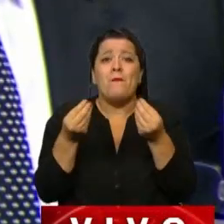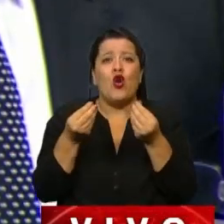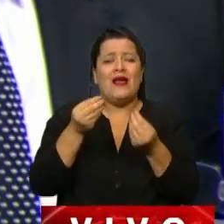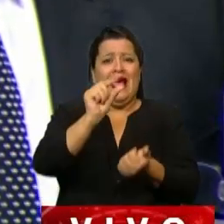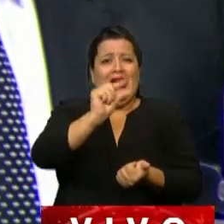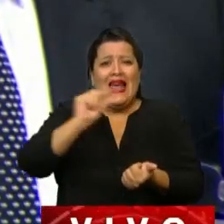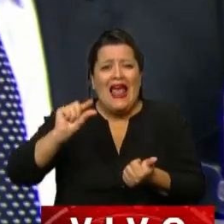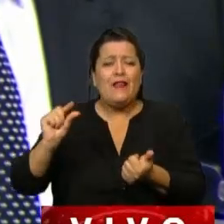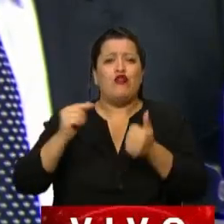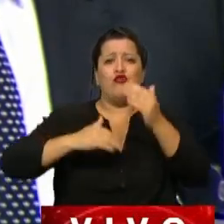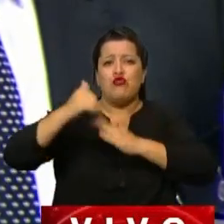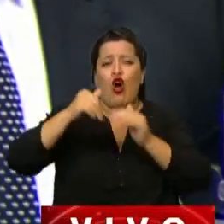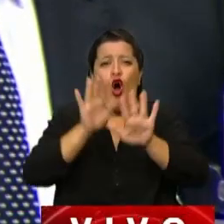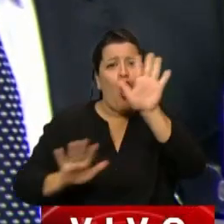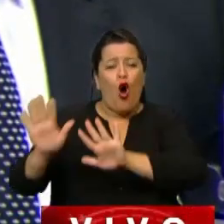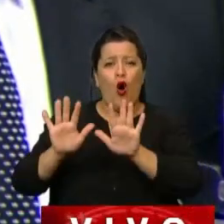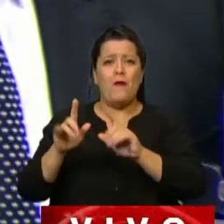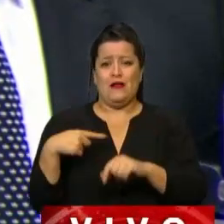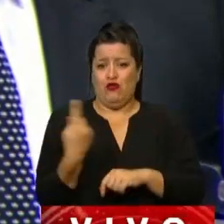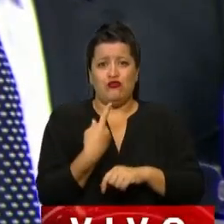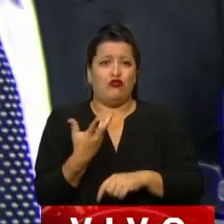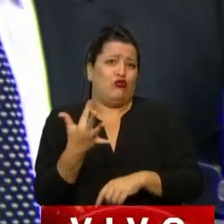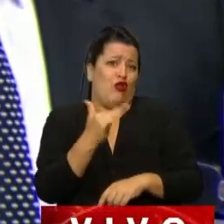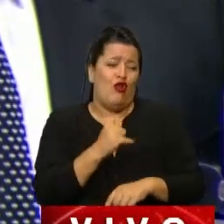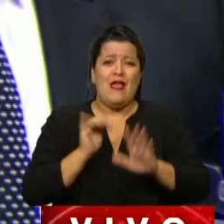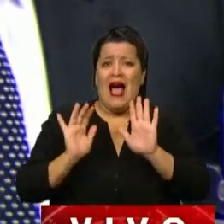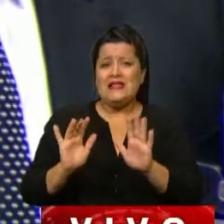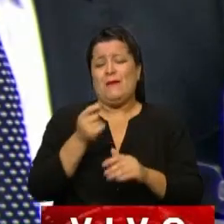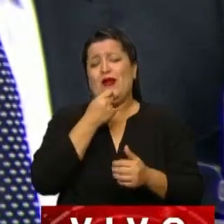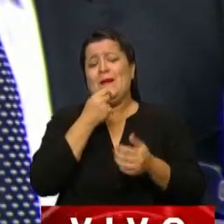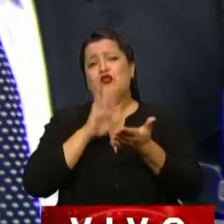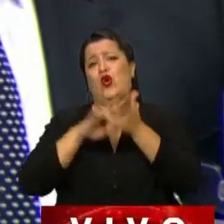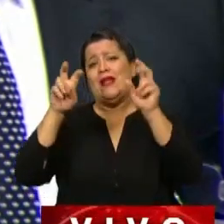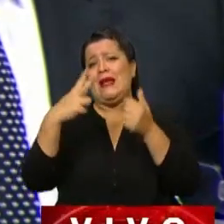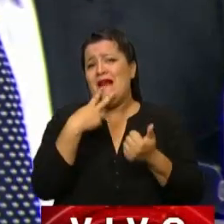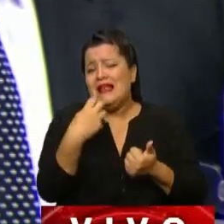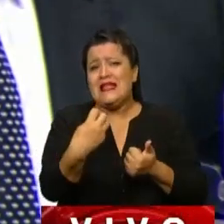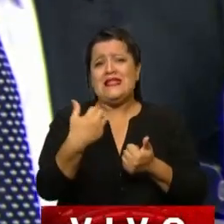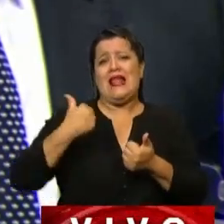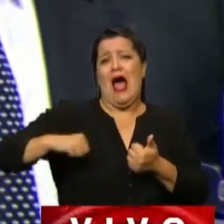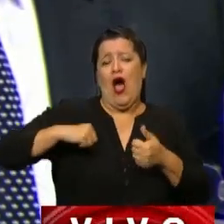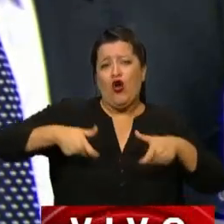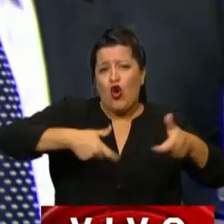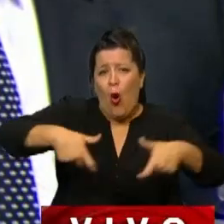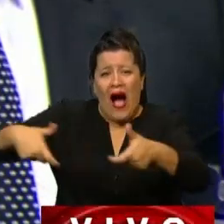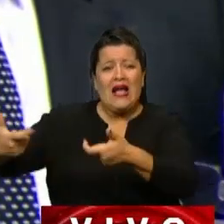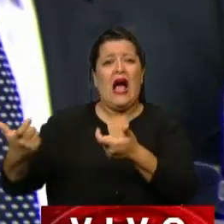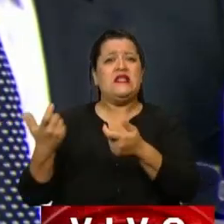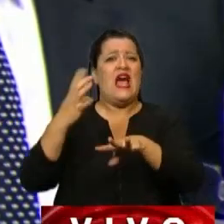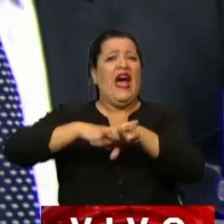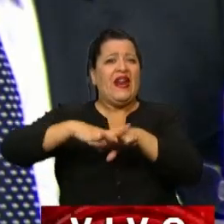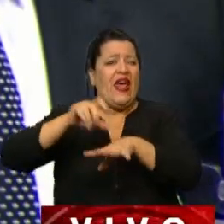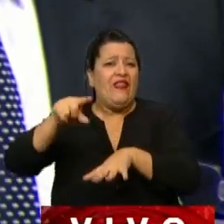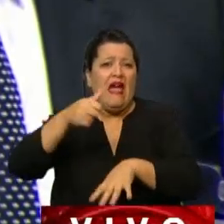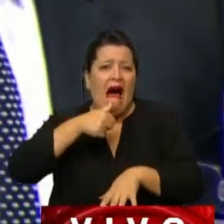que tienen que ver con lo que nosotros hacemos diariamente en electricidad, en cloaca, en redes de agua, en